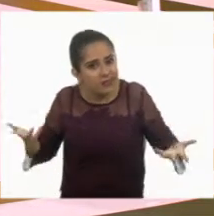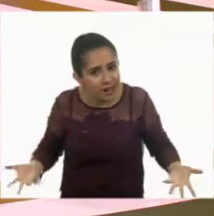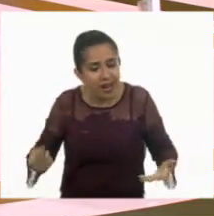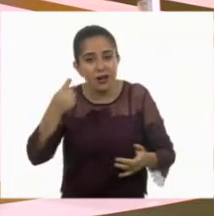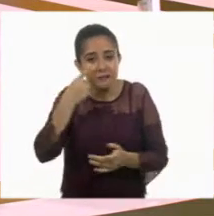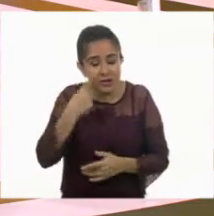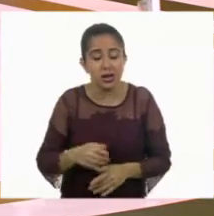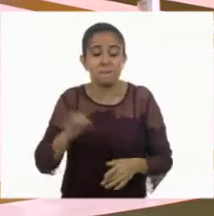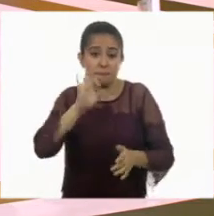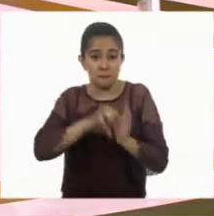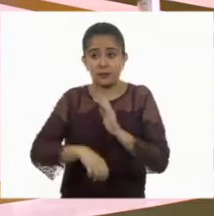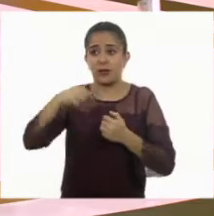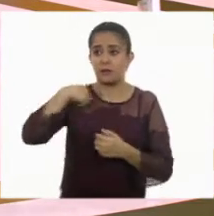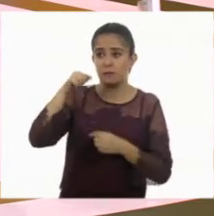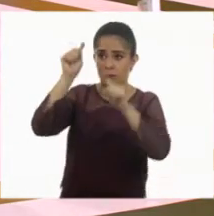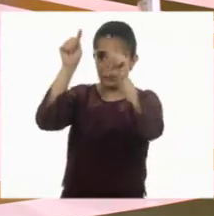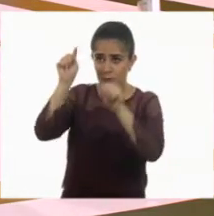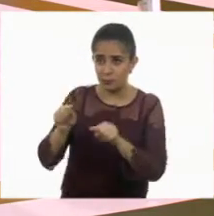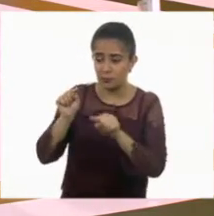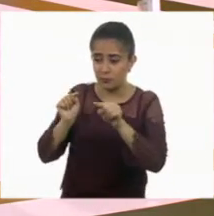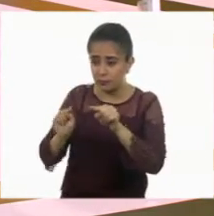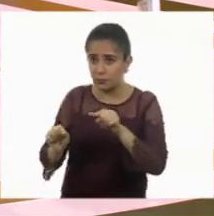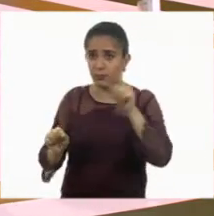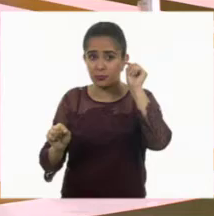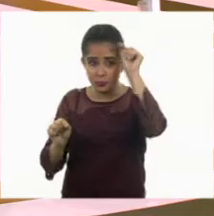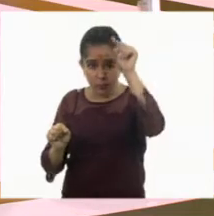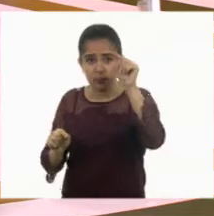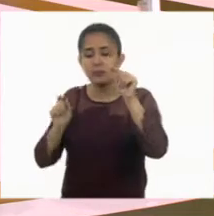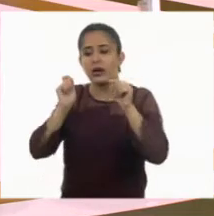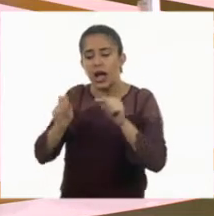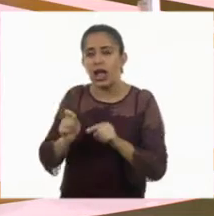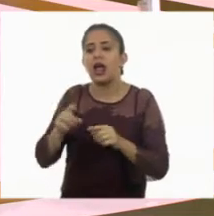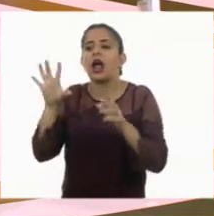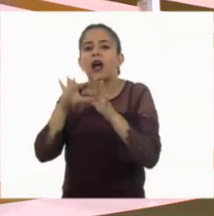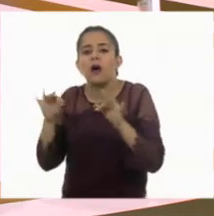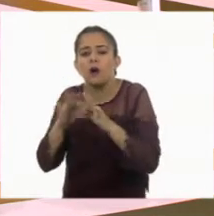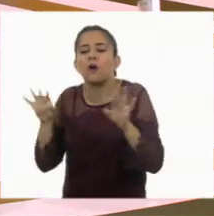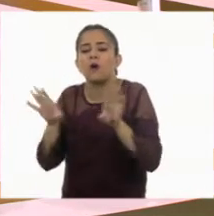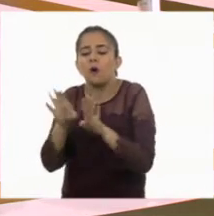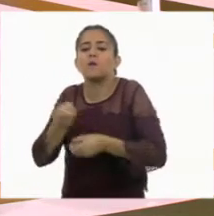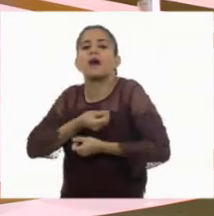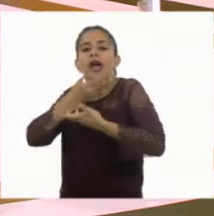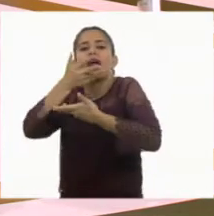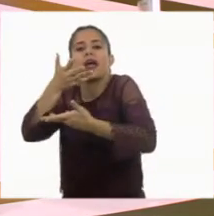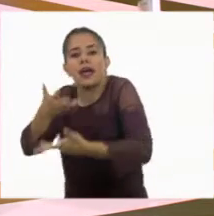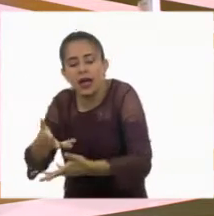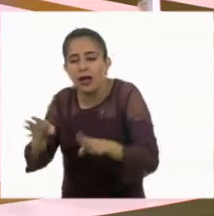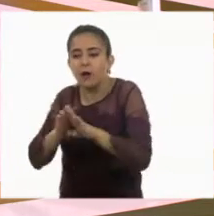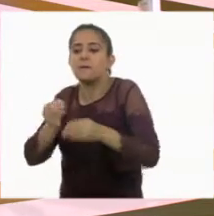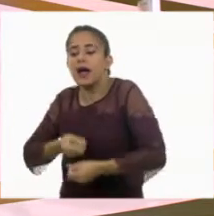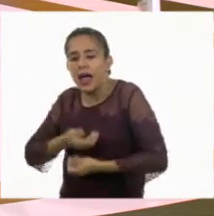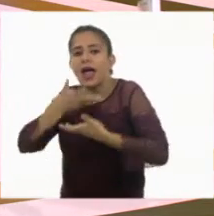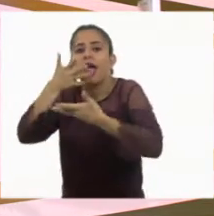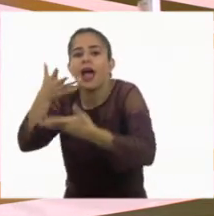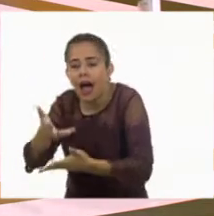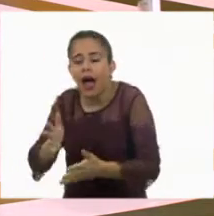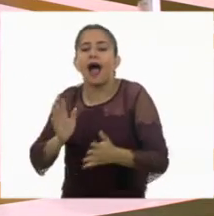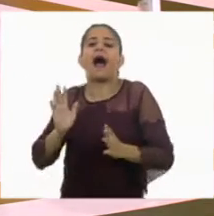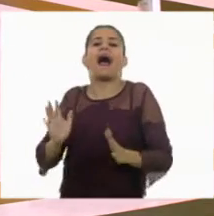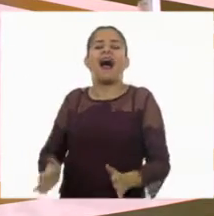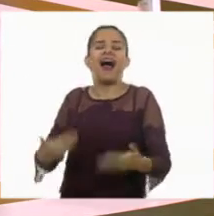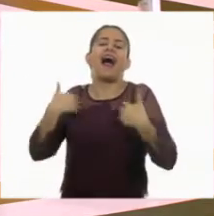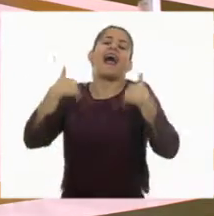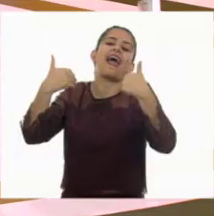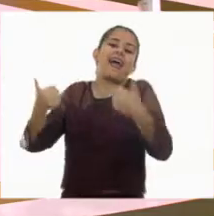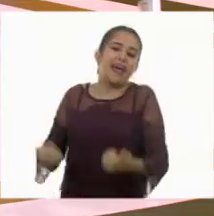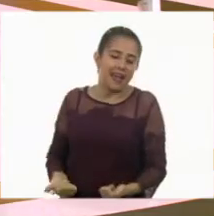un narrador, nos cuenta el chiste, pero que no lo vivió, sino que lo interpreta. Lo interpreta, ¿verdad? Y está fuera del